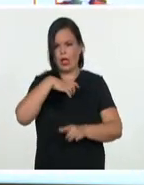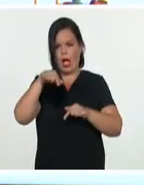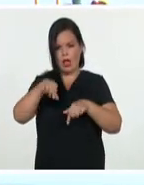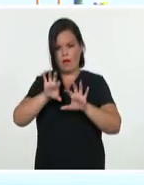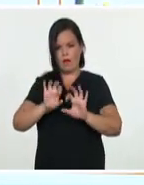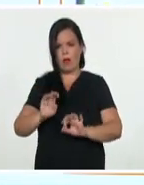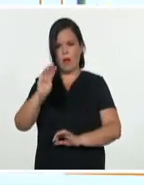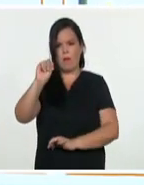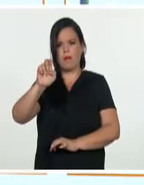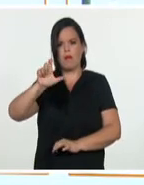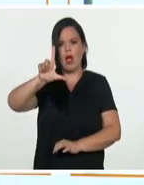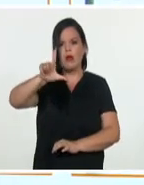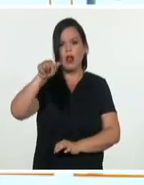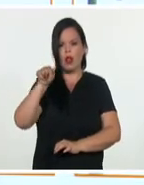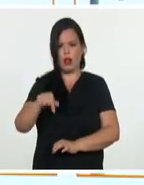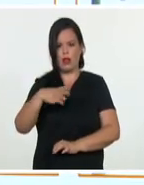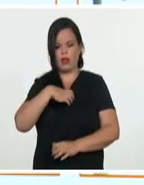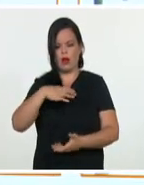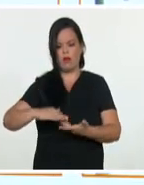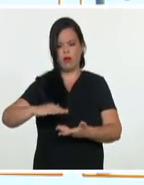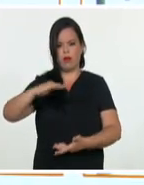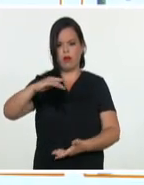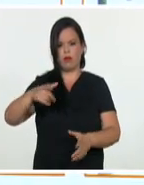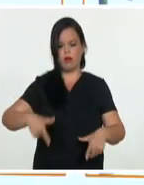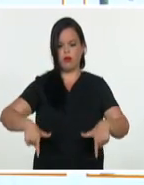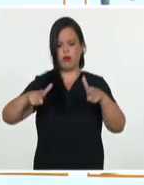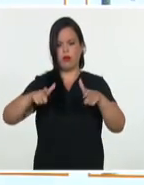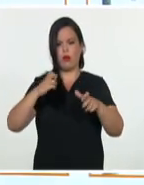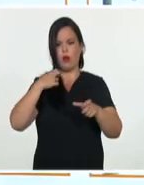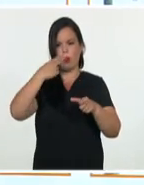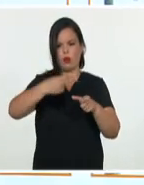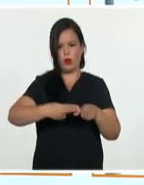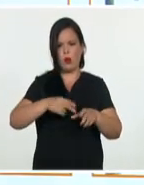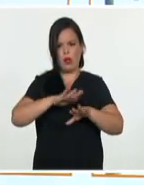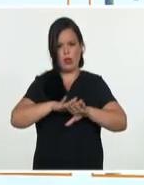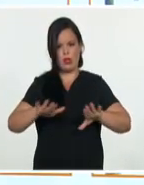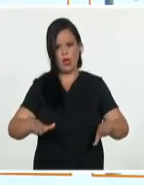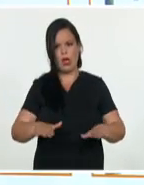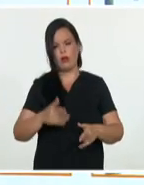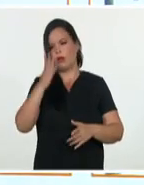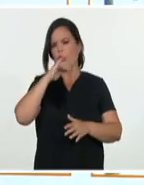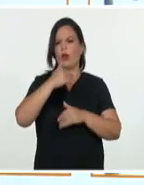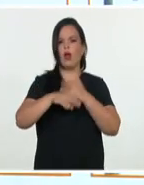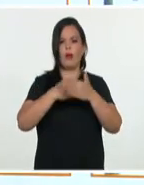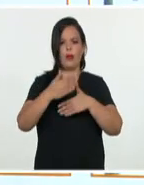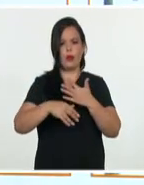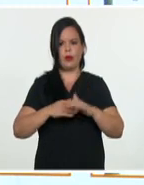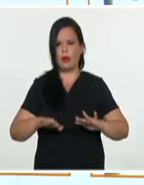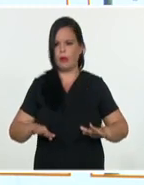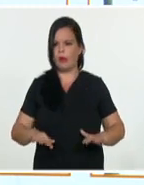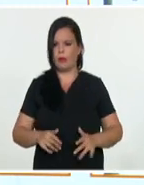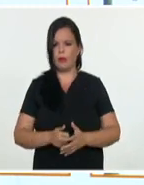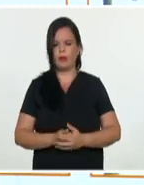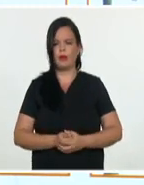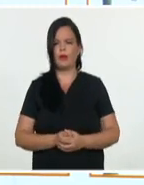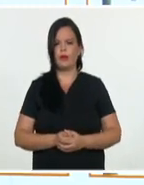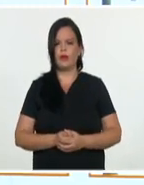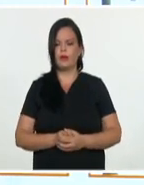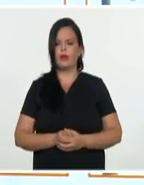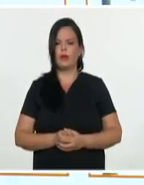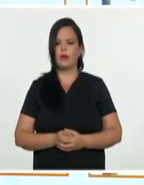en servicio de igual forma los motores que de la generación distribuida que están allí en el planeamiento radicado en la termoeléctrica de